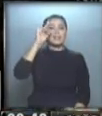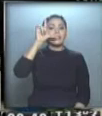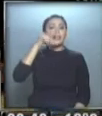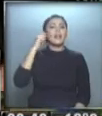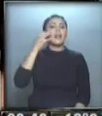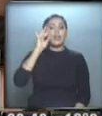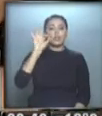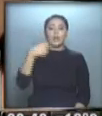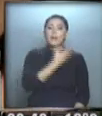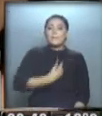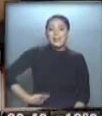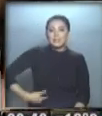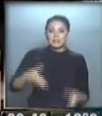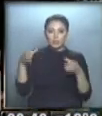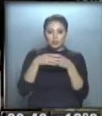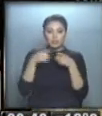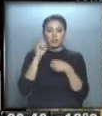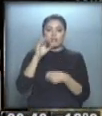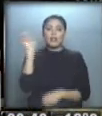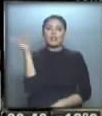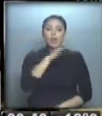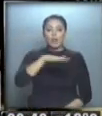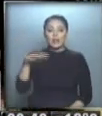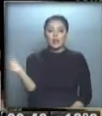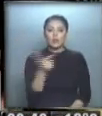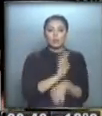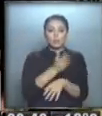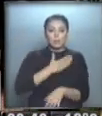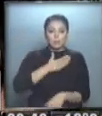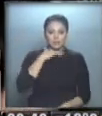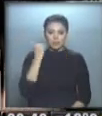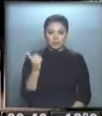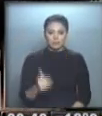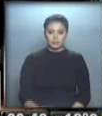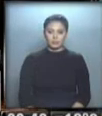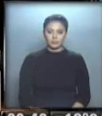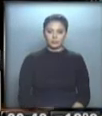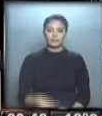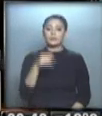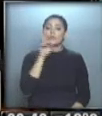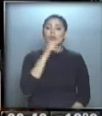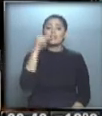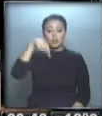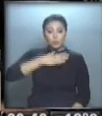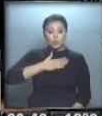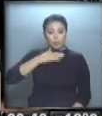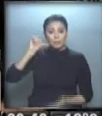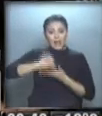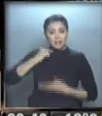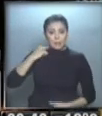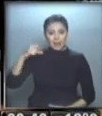presidenta de la asociación Todos los Niños Robados Son Mis Niños. Pero lo que ocurre es que en nuestro país, en España,